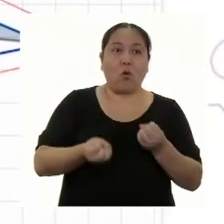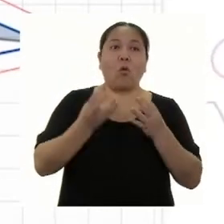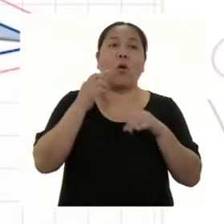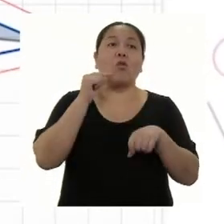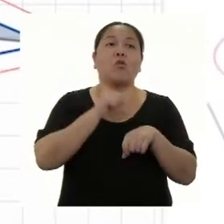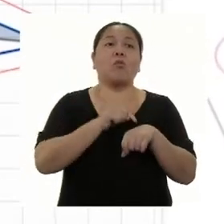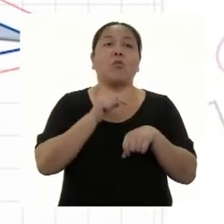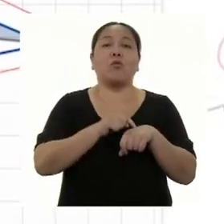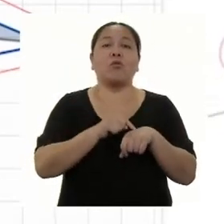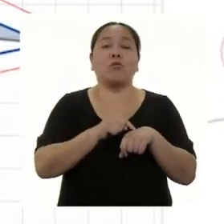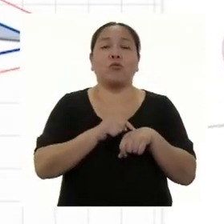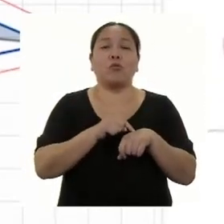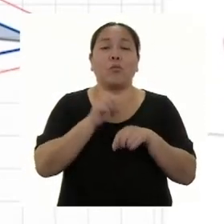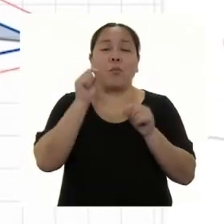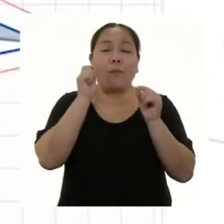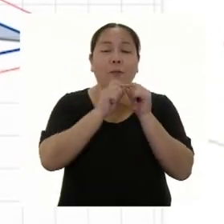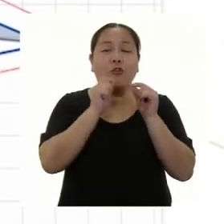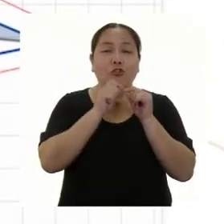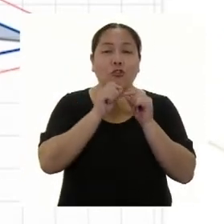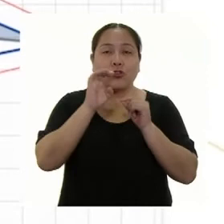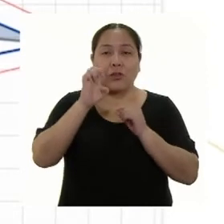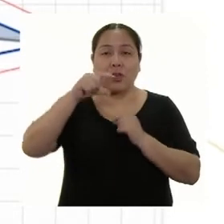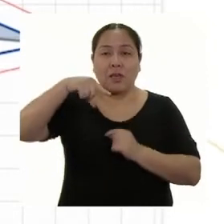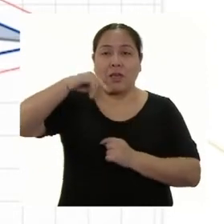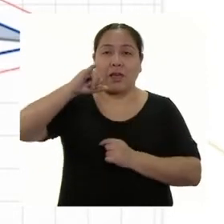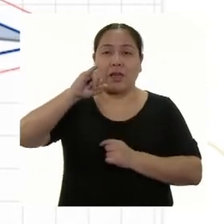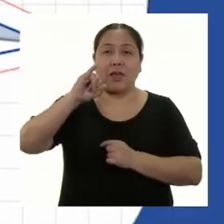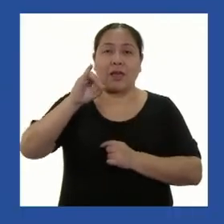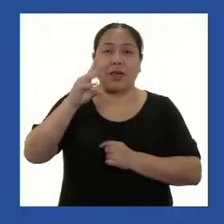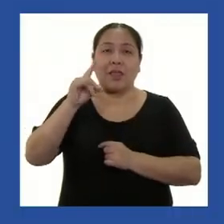puntos equidistantes tendremos?